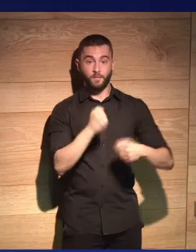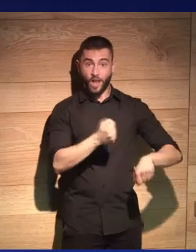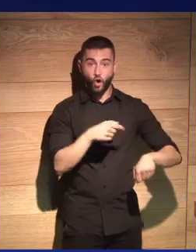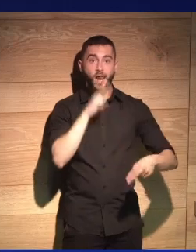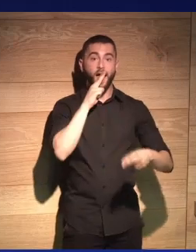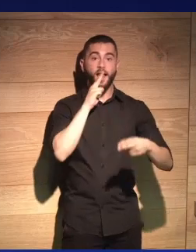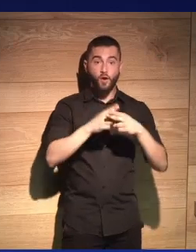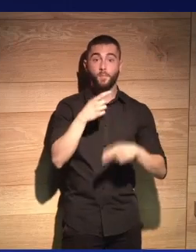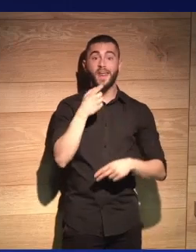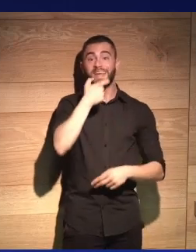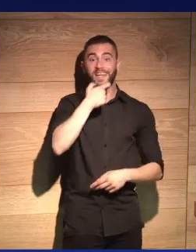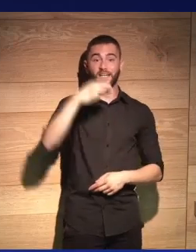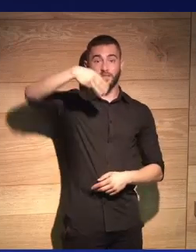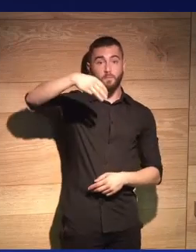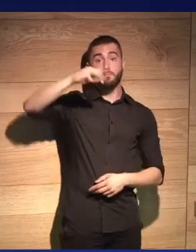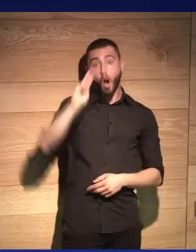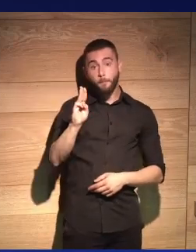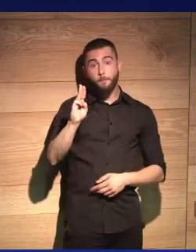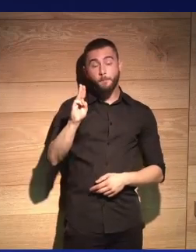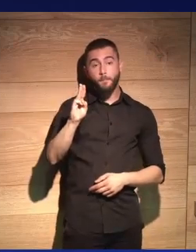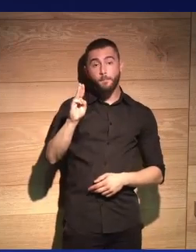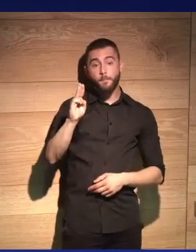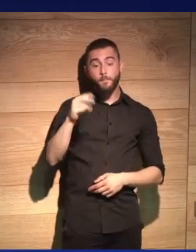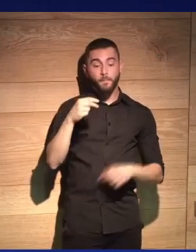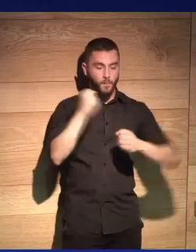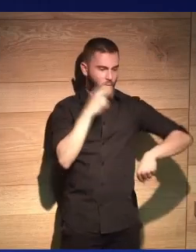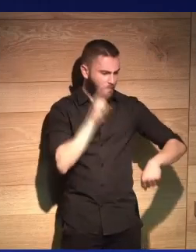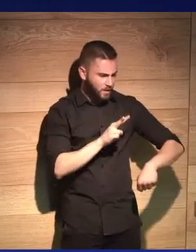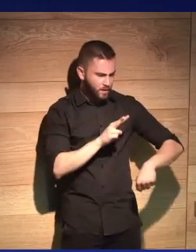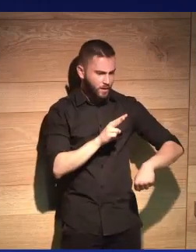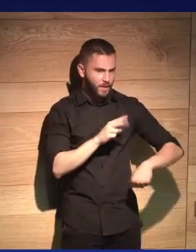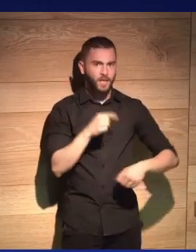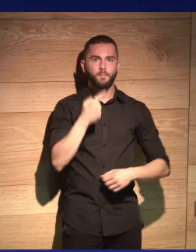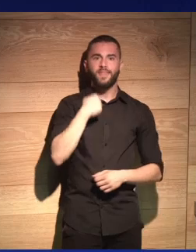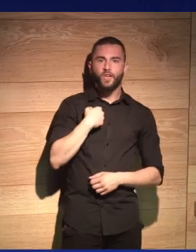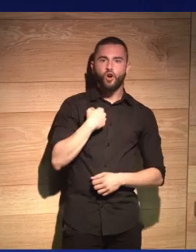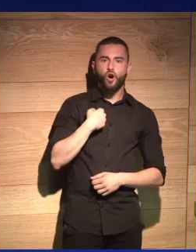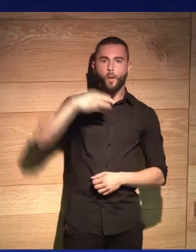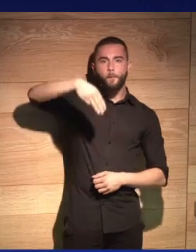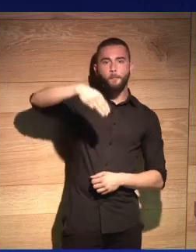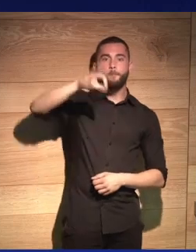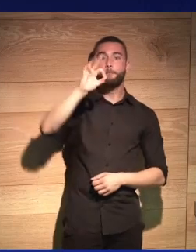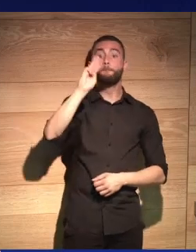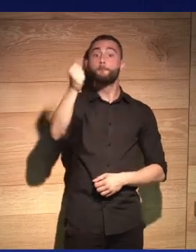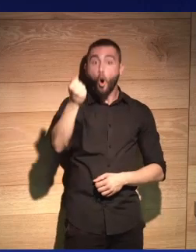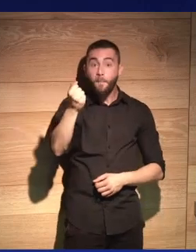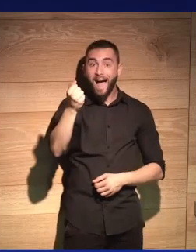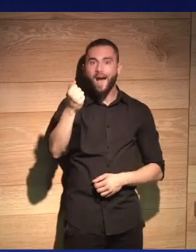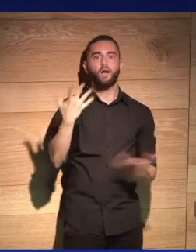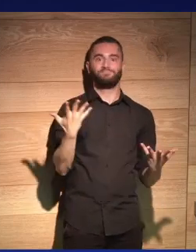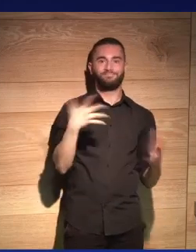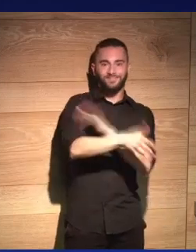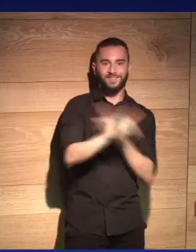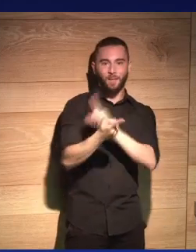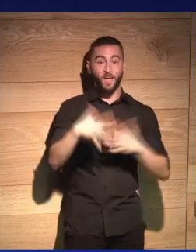¿no? Y al ver la fregona, me dijo, mira mamá, se frizó la mopa. Y, o sea, es una frase